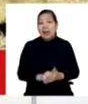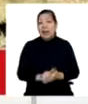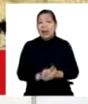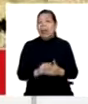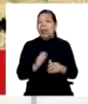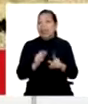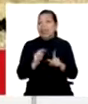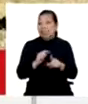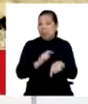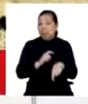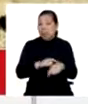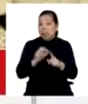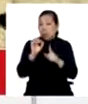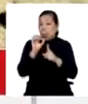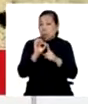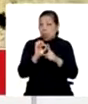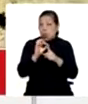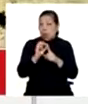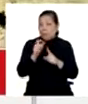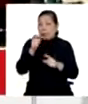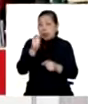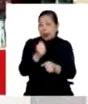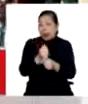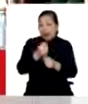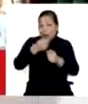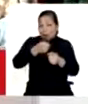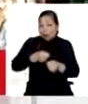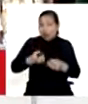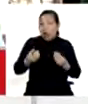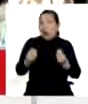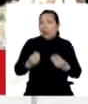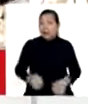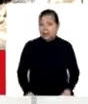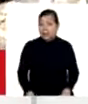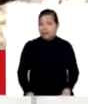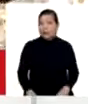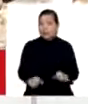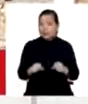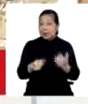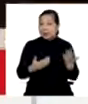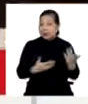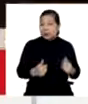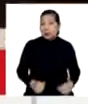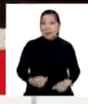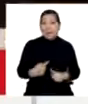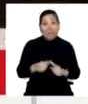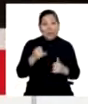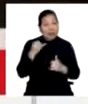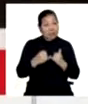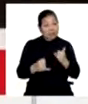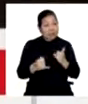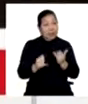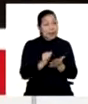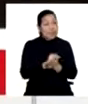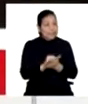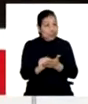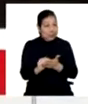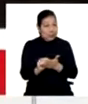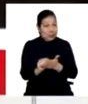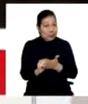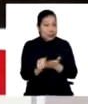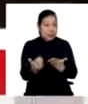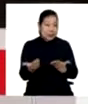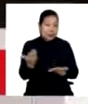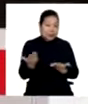el tiempo, el clima a los agricultores? Lo que esperamos es que para fin de mes tengamos